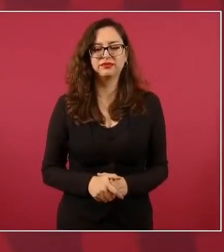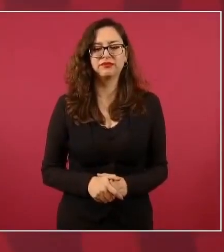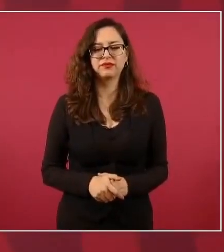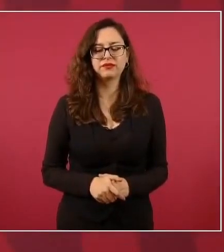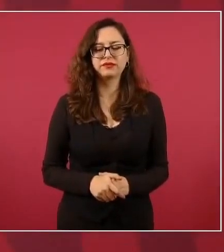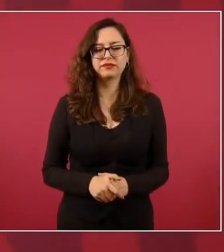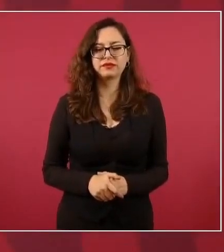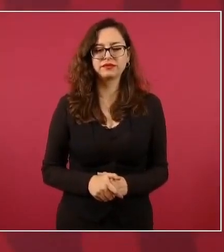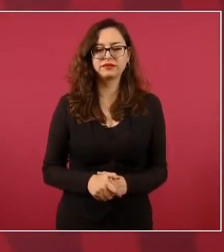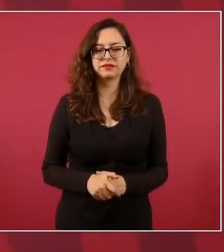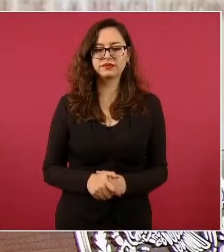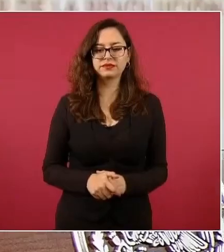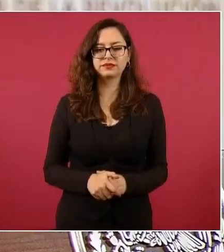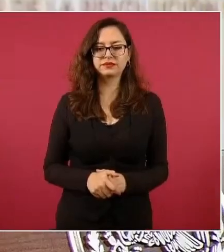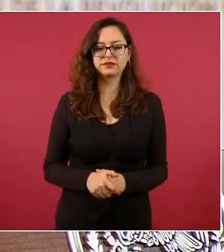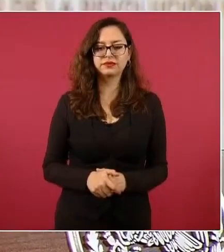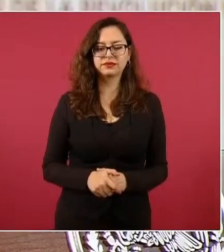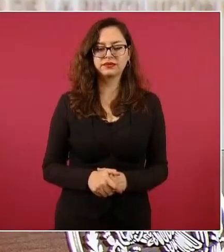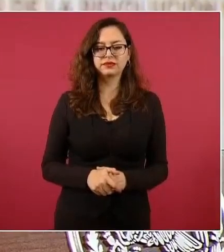Hasta